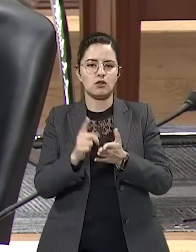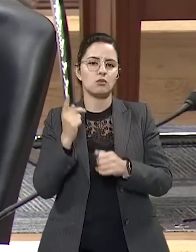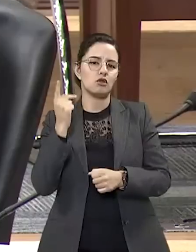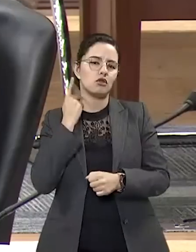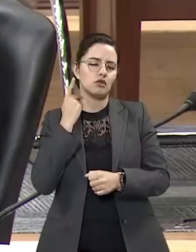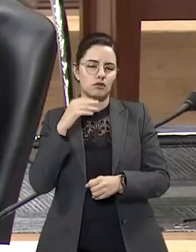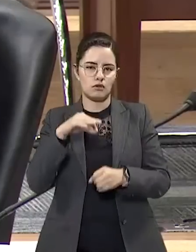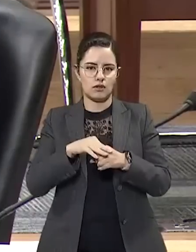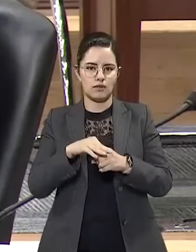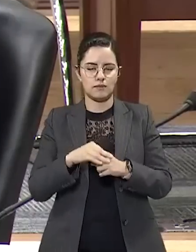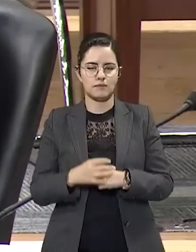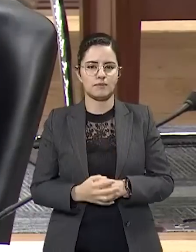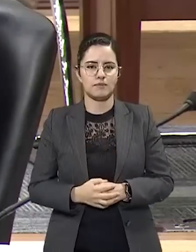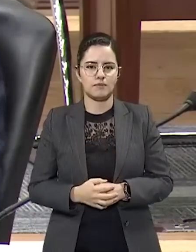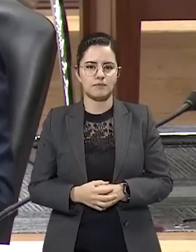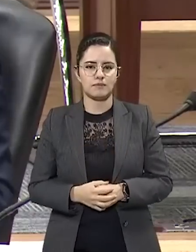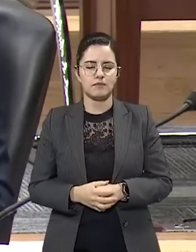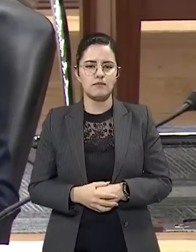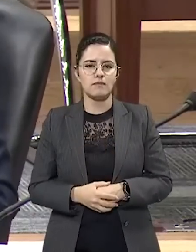electorales